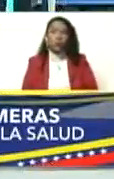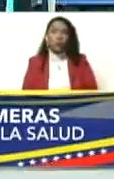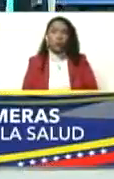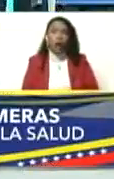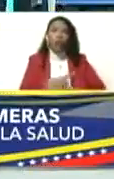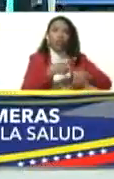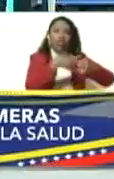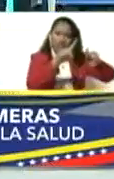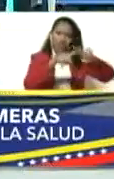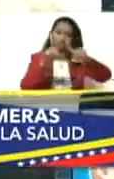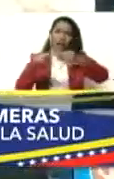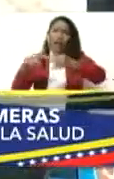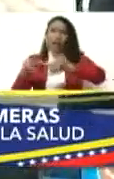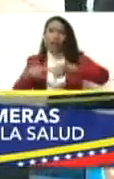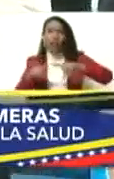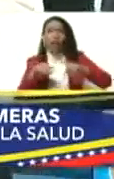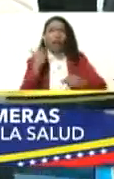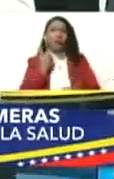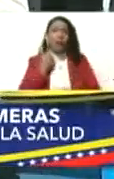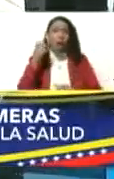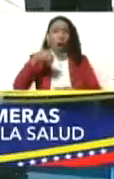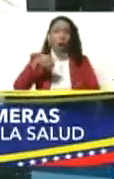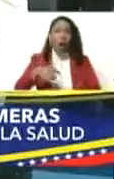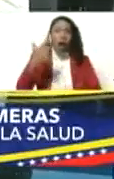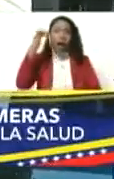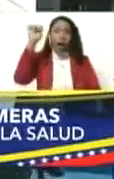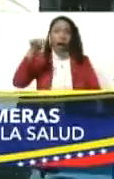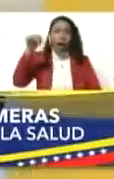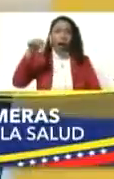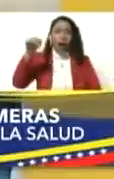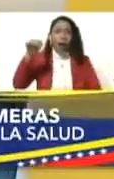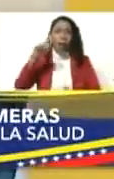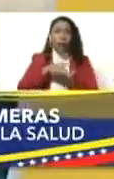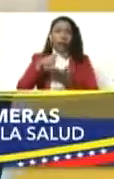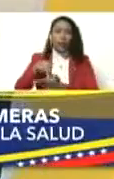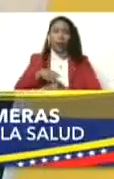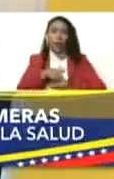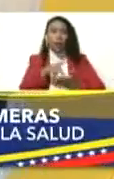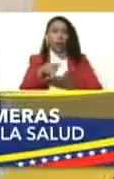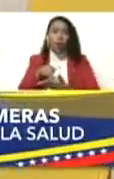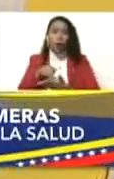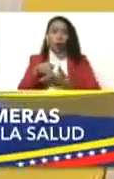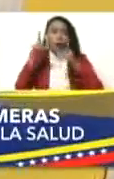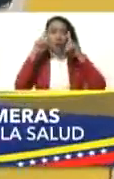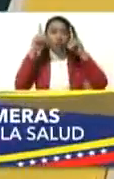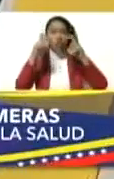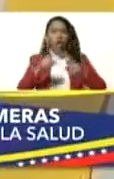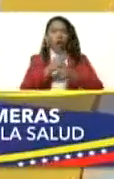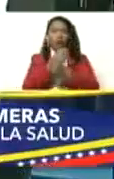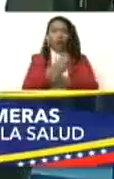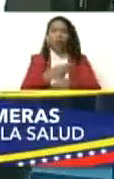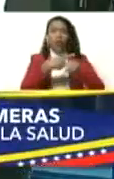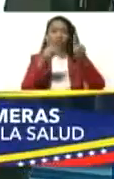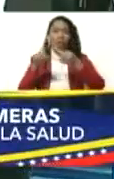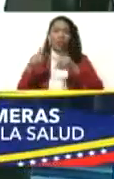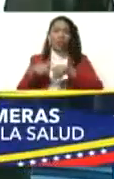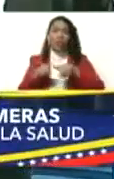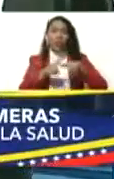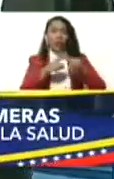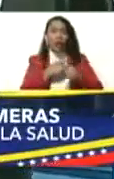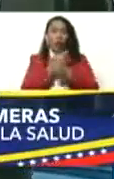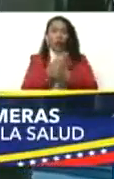las patologías que el día de hoy están acá presentes, los distintos profesionales en distintas patologías, distintos